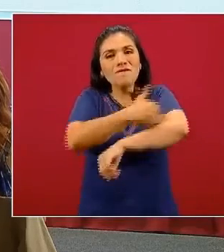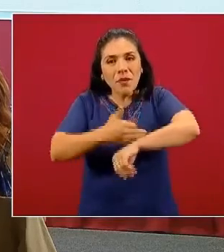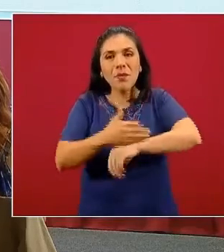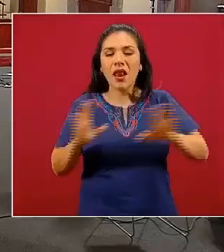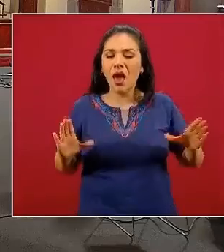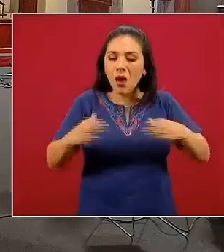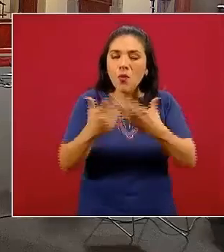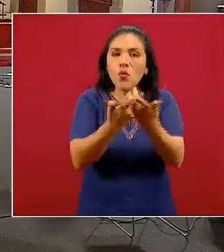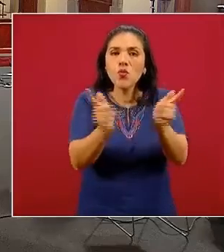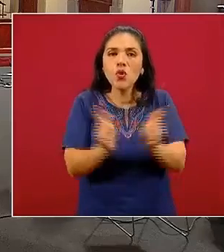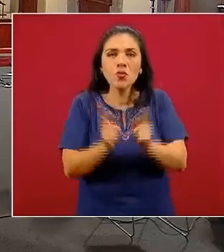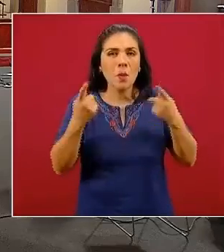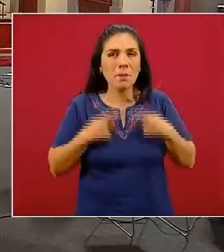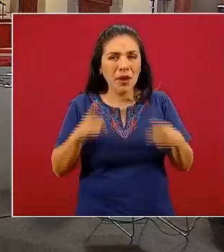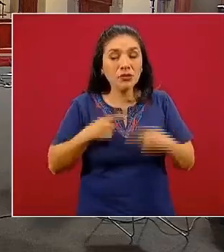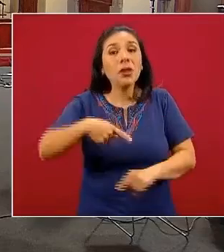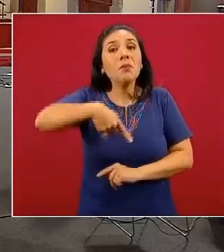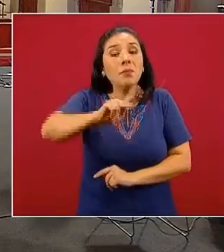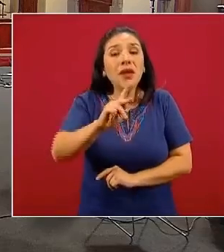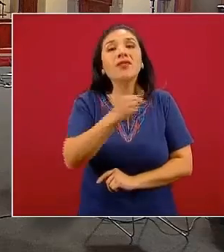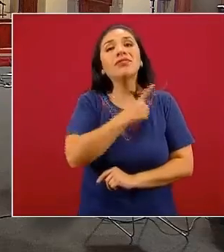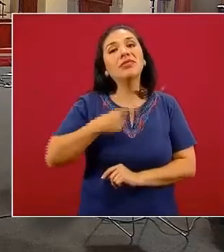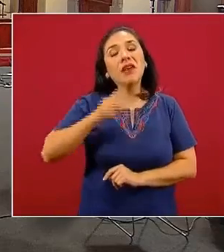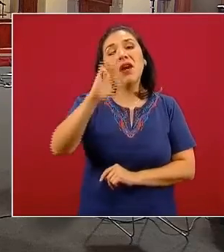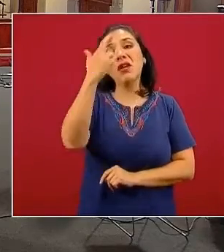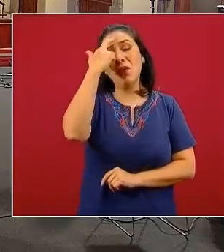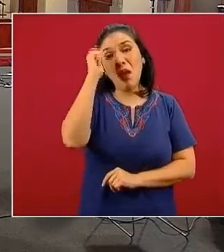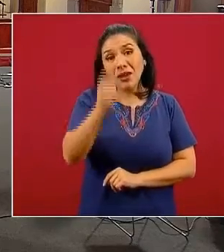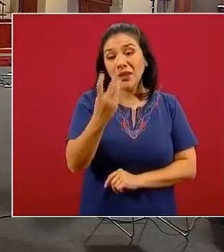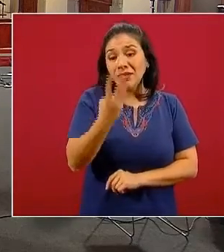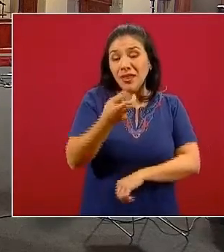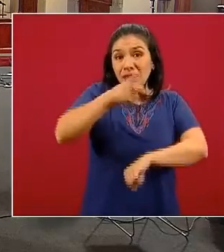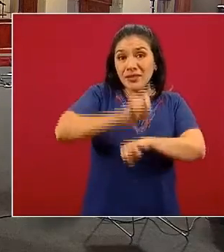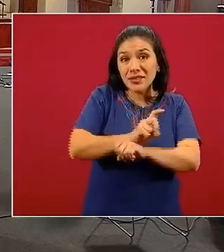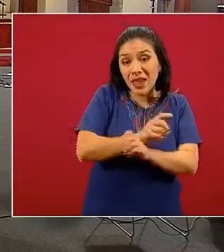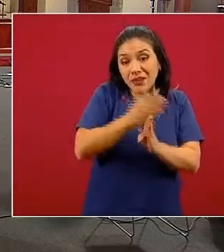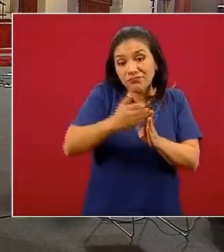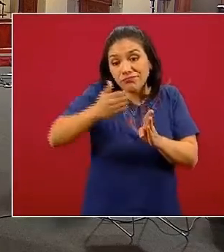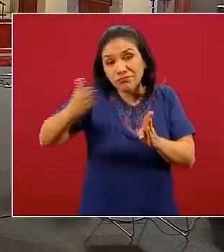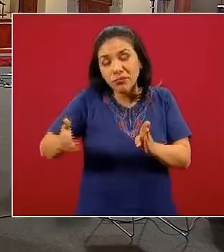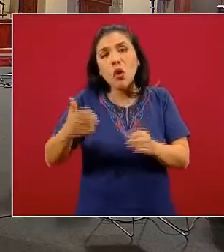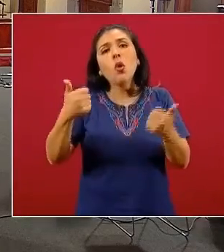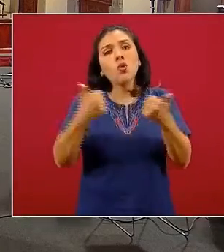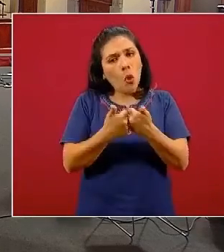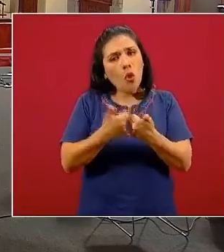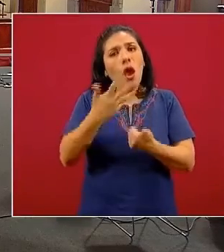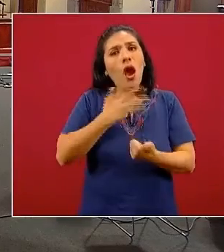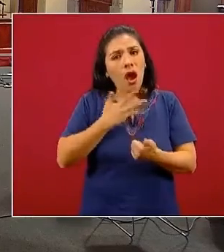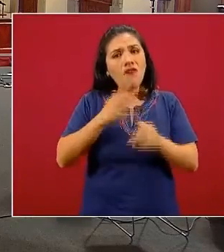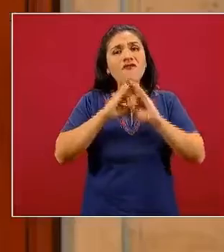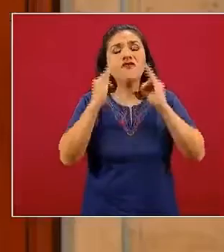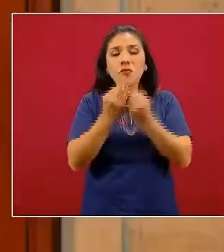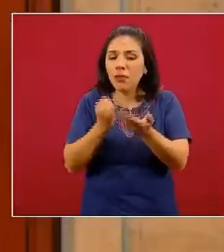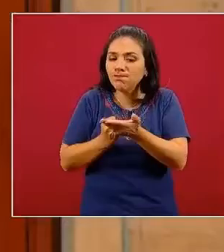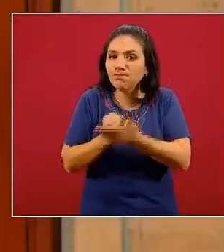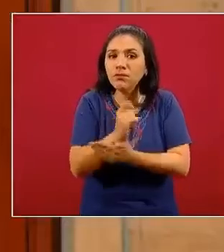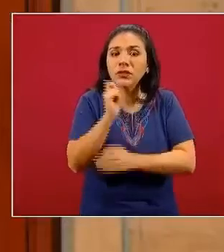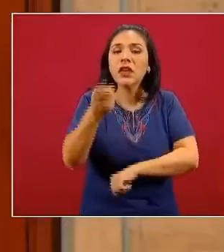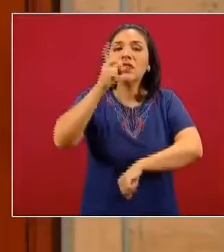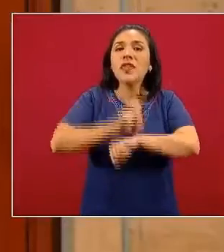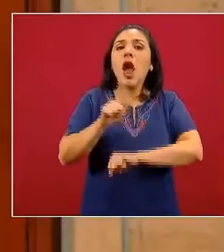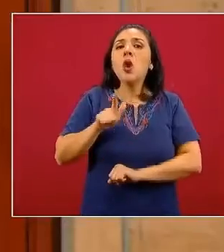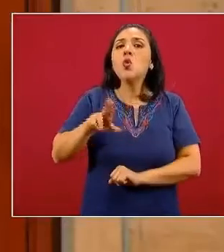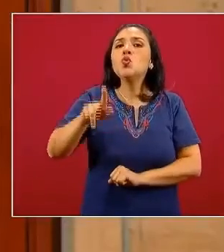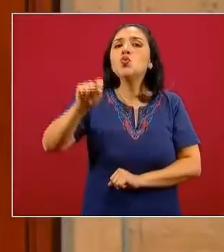comunitaria, colectiva, pero recordar que estos 3 días, además de que van a ser formalmente declarados como días de